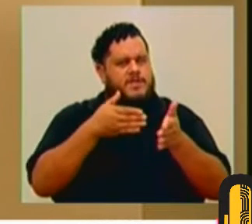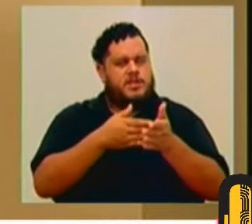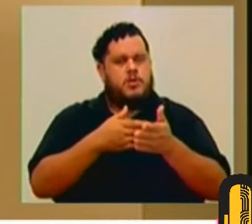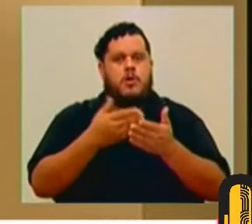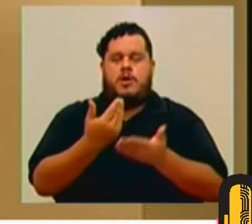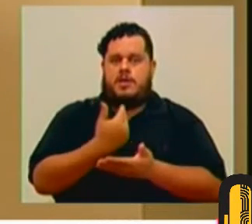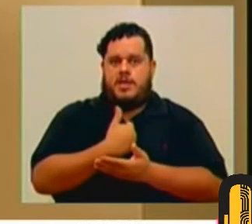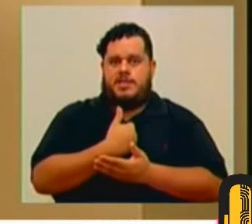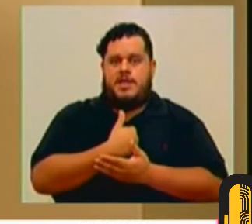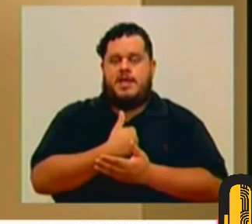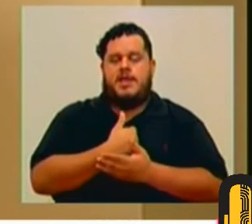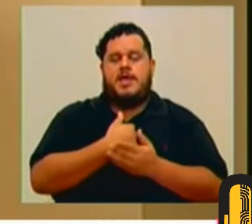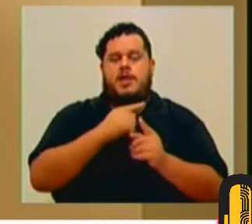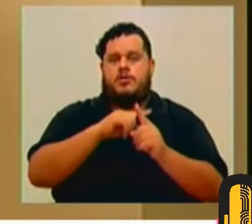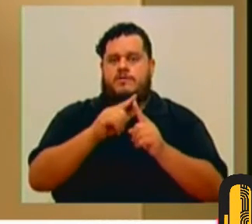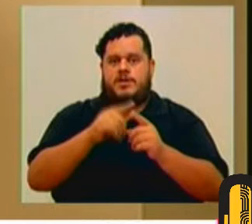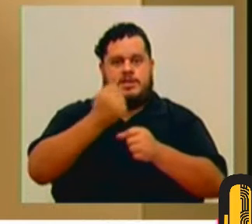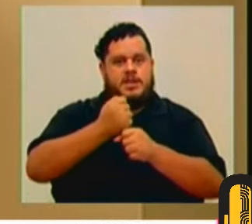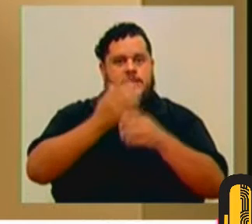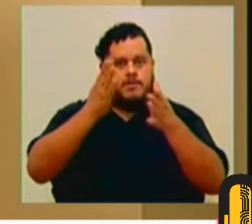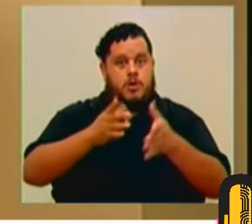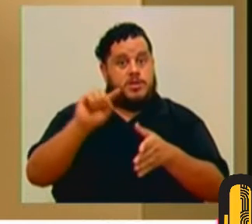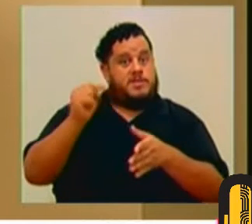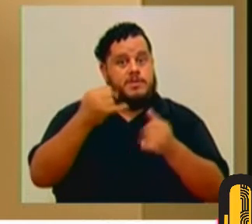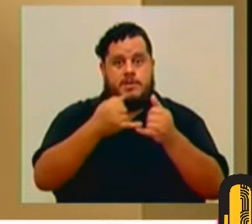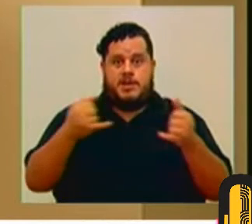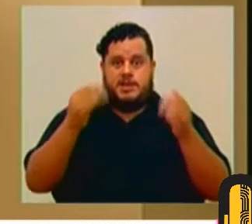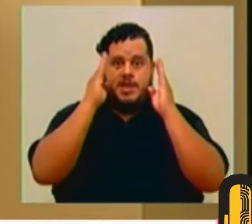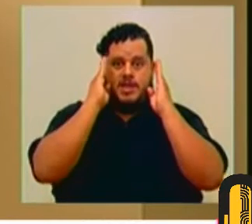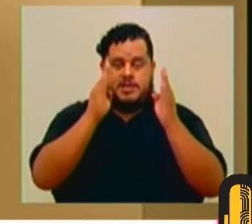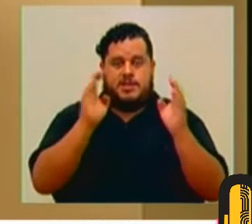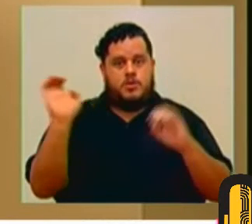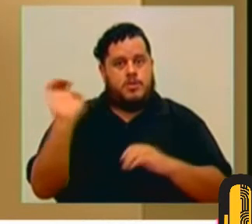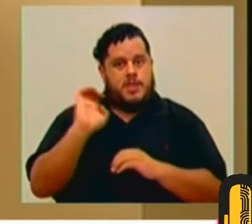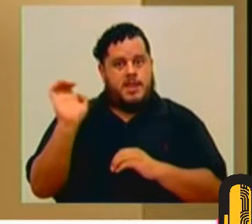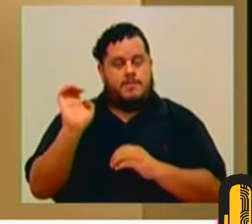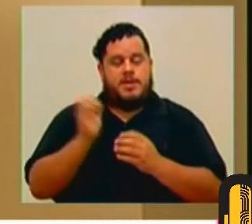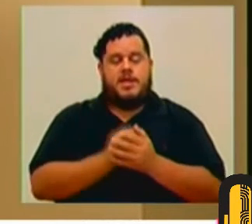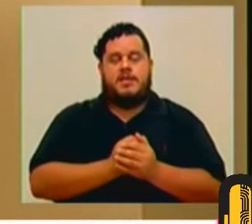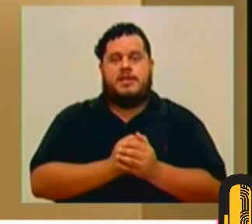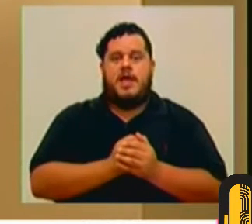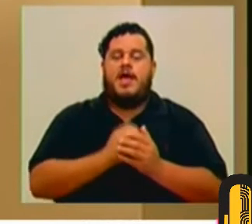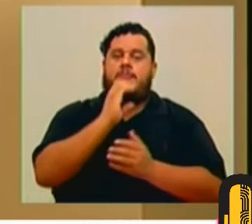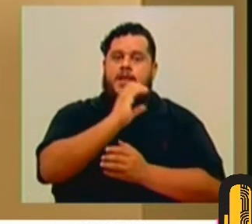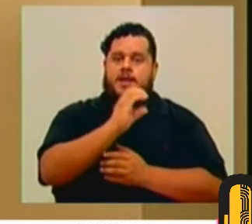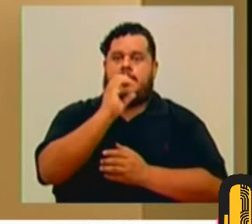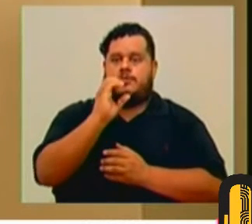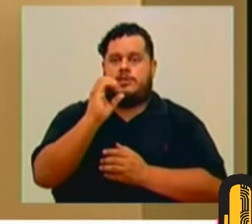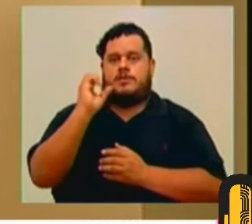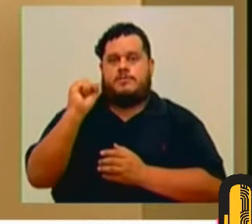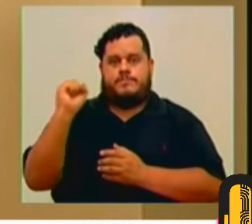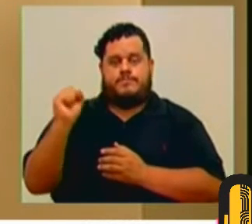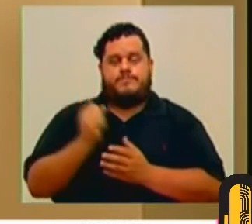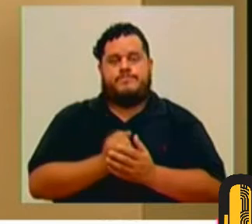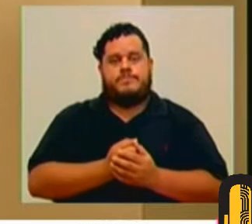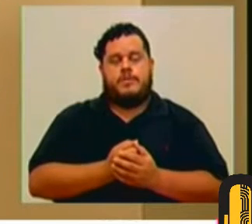teniendo los funcionarios de primera línea en la atención de la emergencia de la Caja Costarricense de Seguro